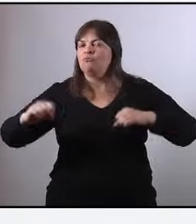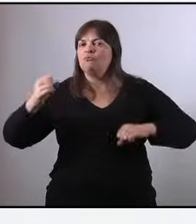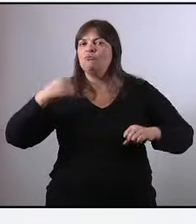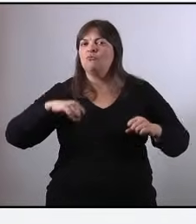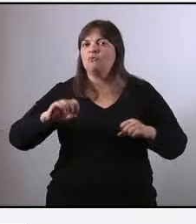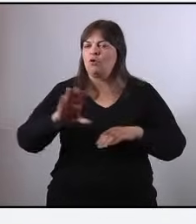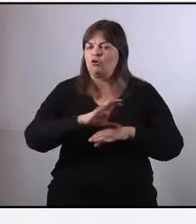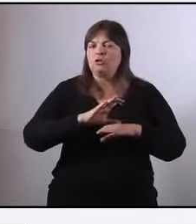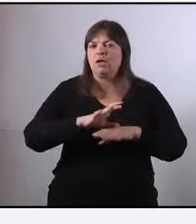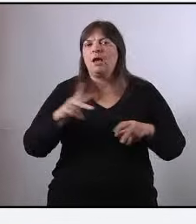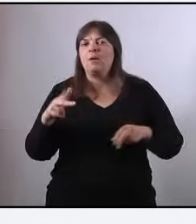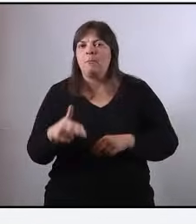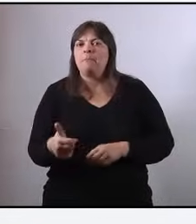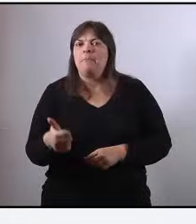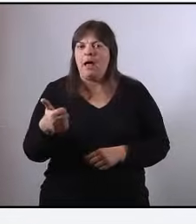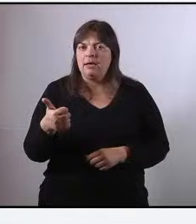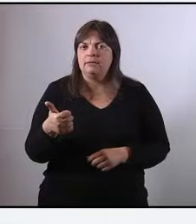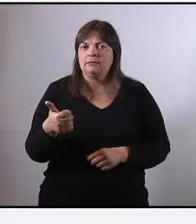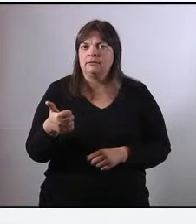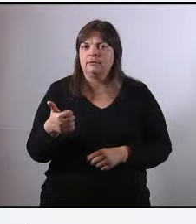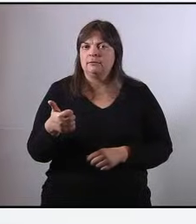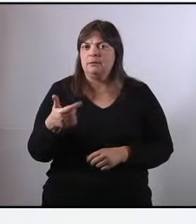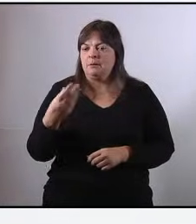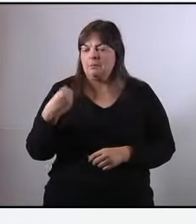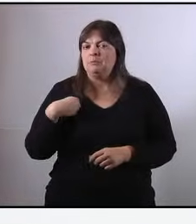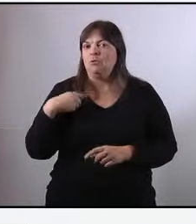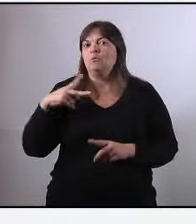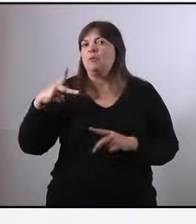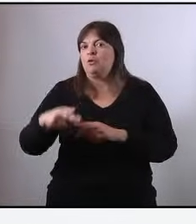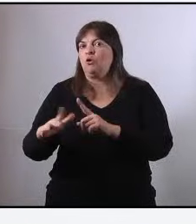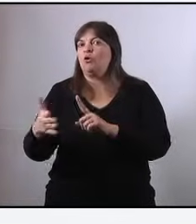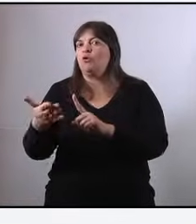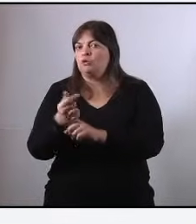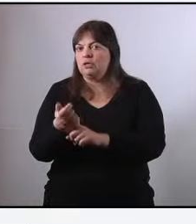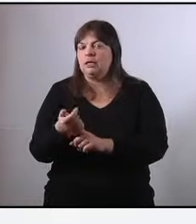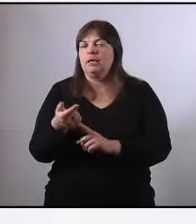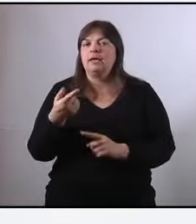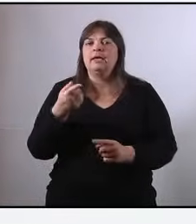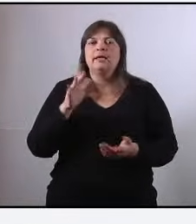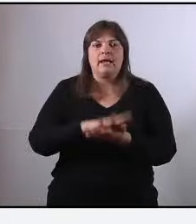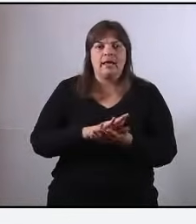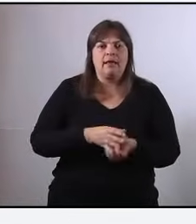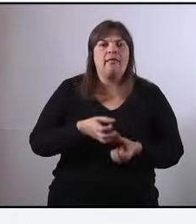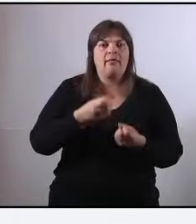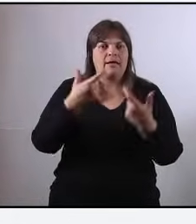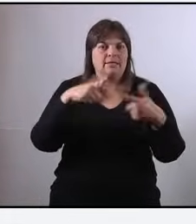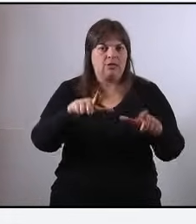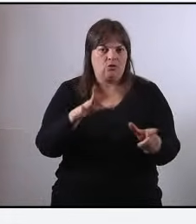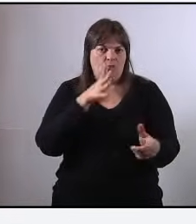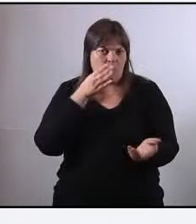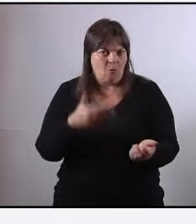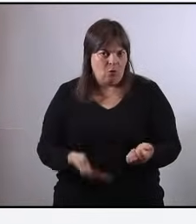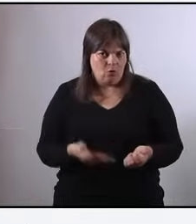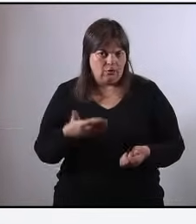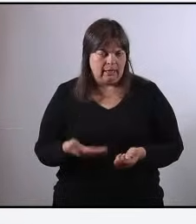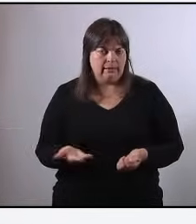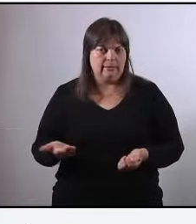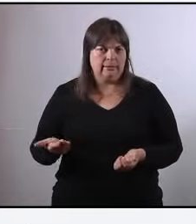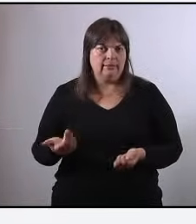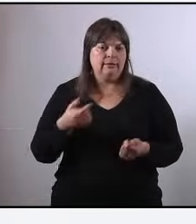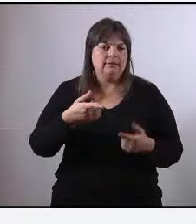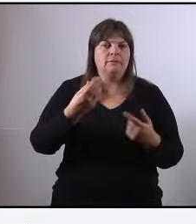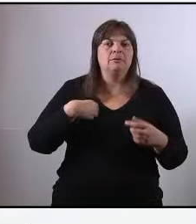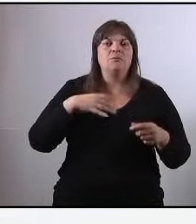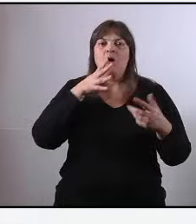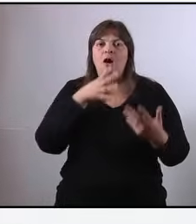la Consejería que inciden en esto, y trasladar tranquilidad tanto al sector, que es muy importante y que es